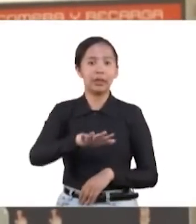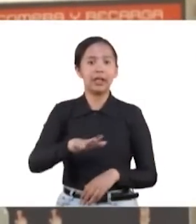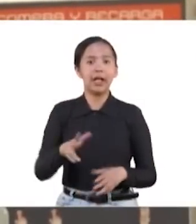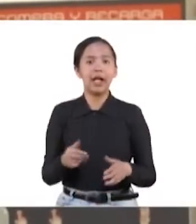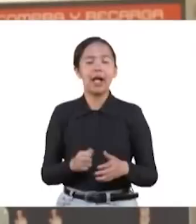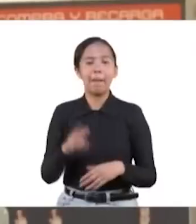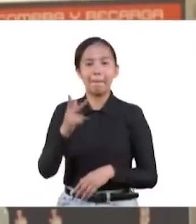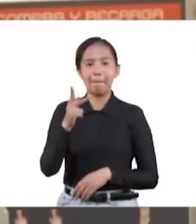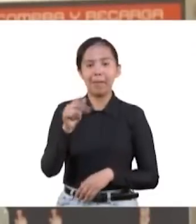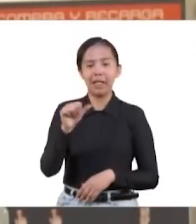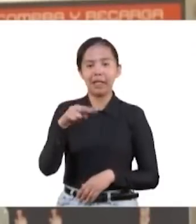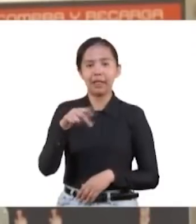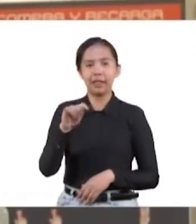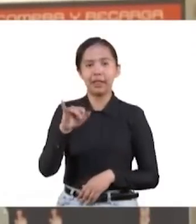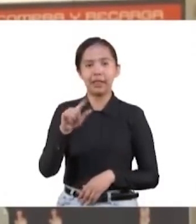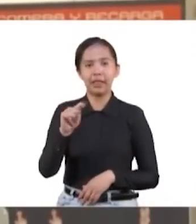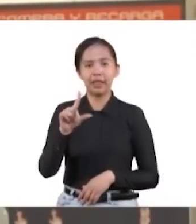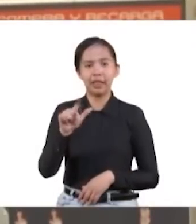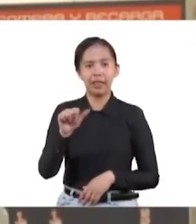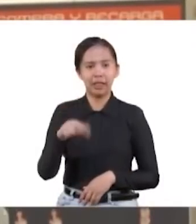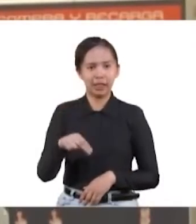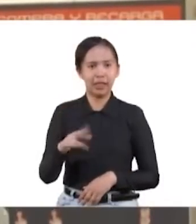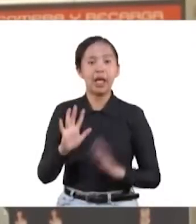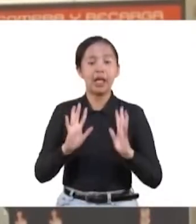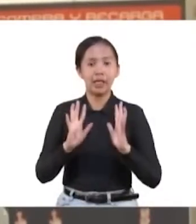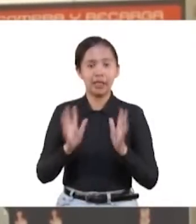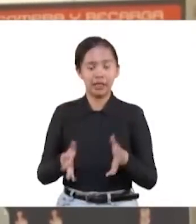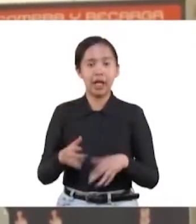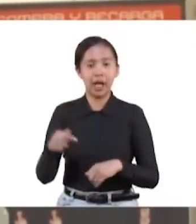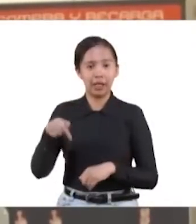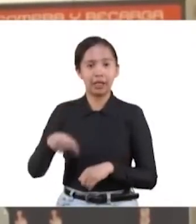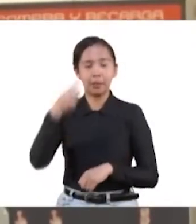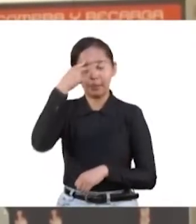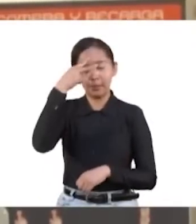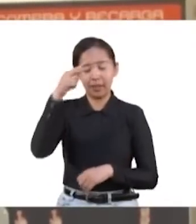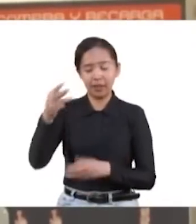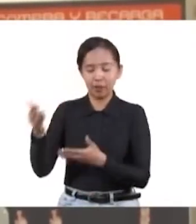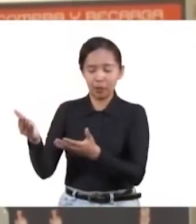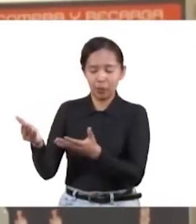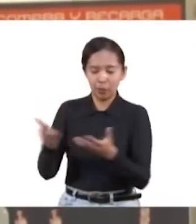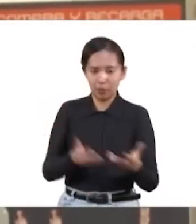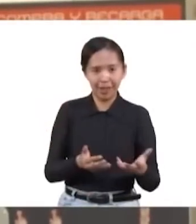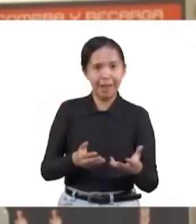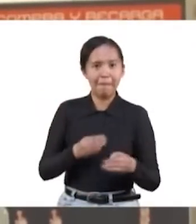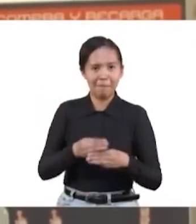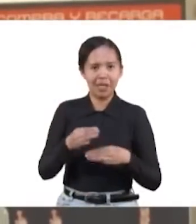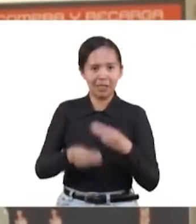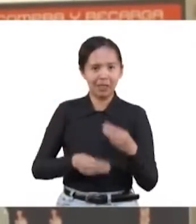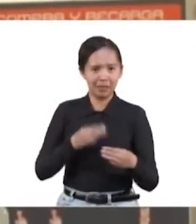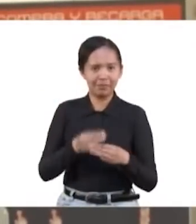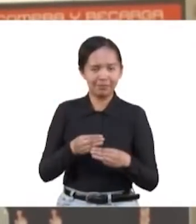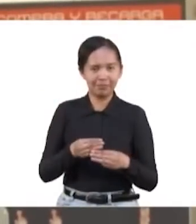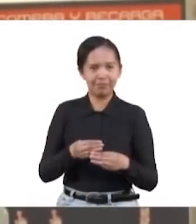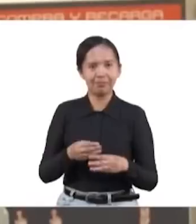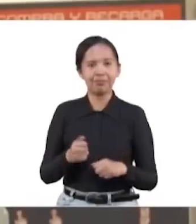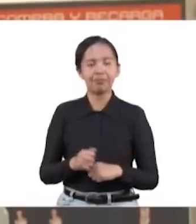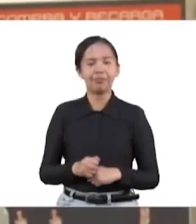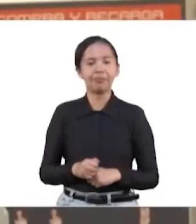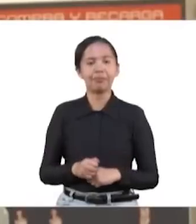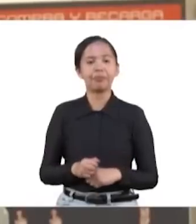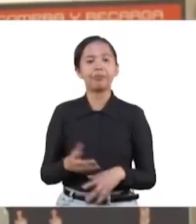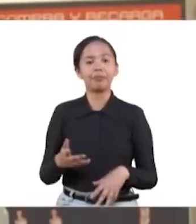terminal Pantitlán, ya se encuentran en México y serán instalados en las próximas semanas. Esta